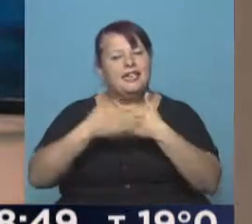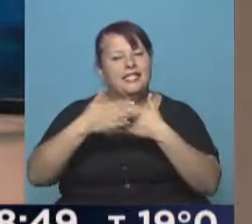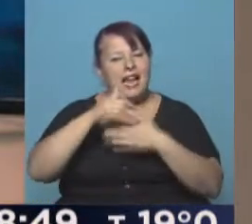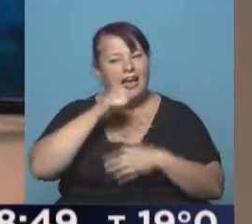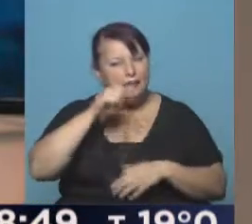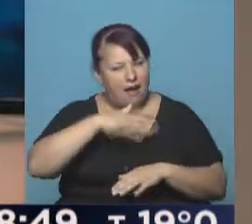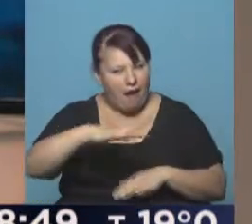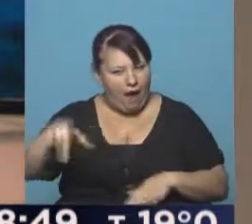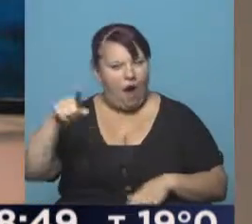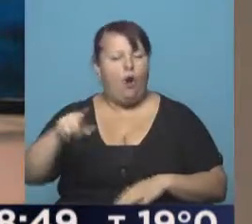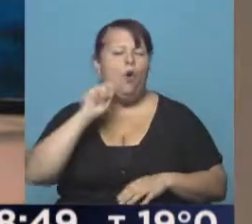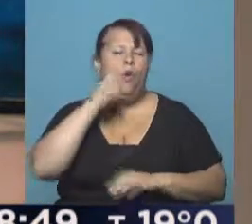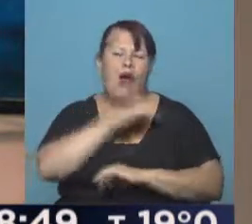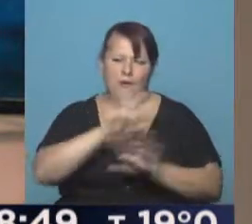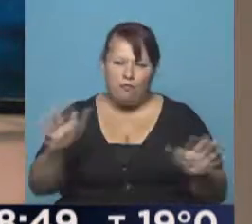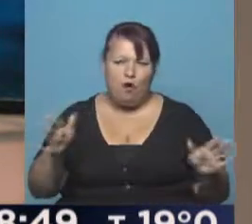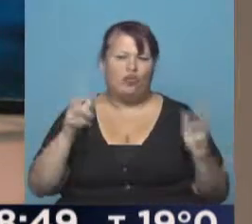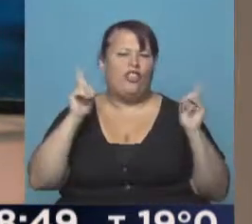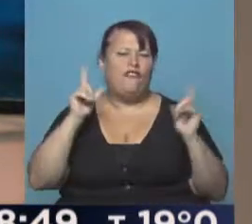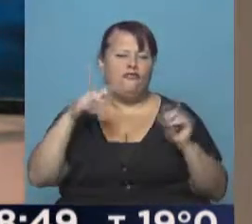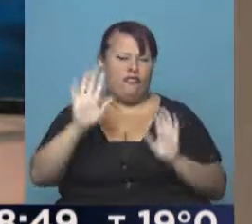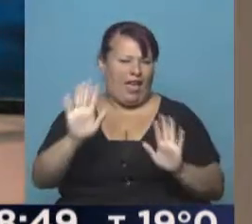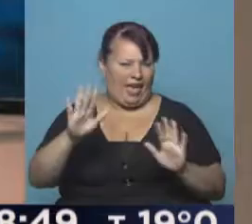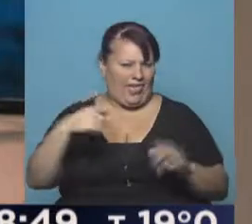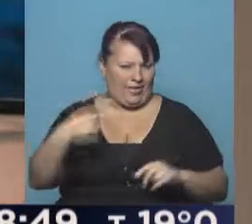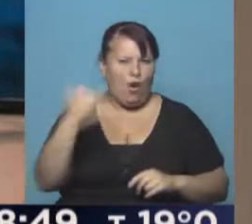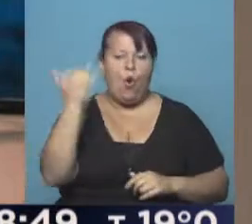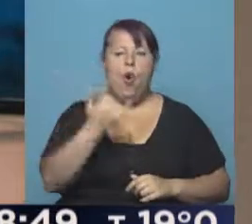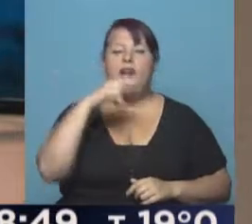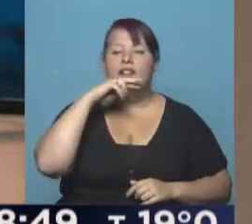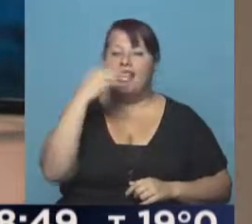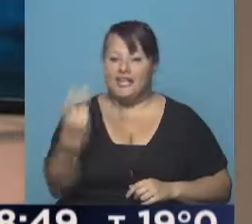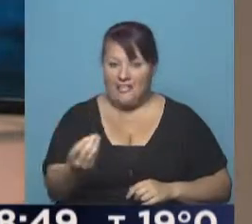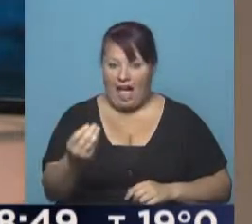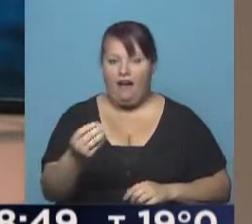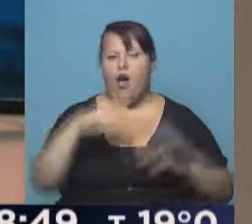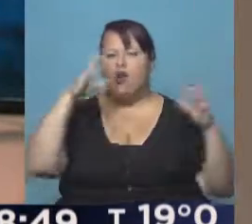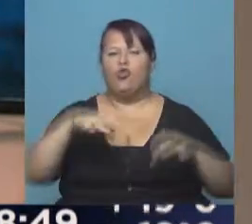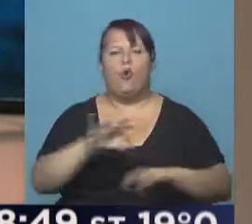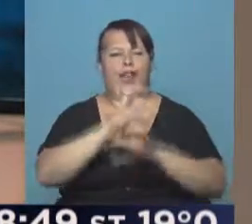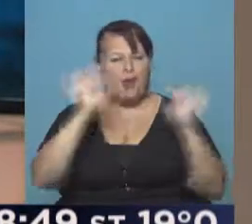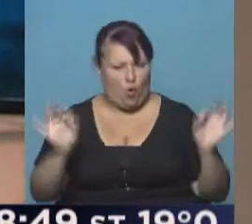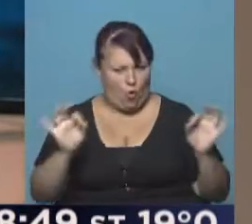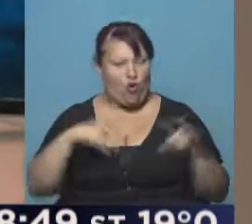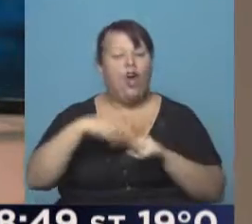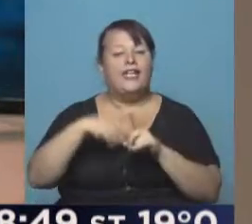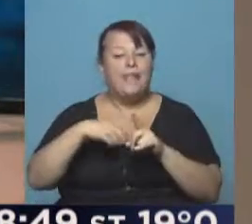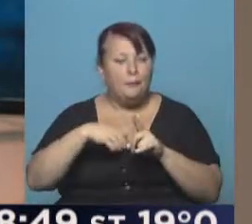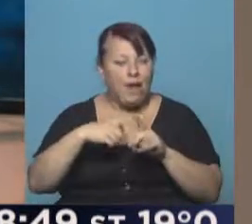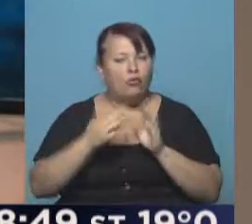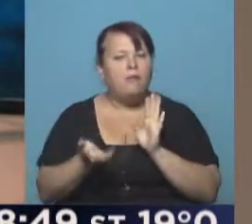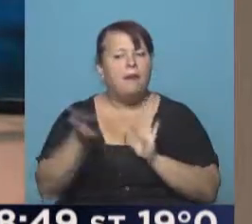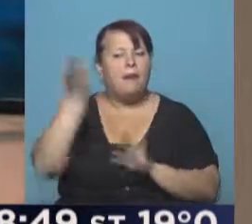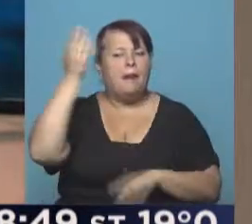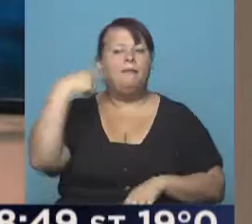la costa. Un lugar lindísimo para pasar unos días. Jueves, viernes, sábado, nada de lluvia. La temperatura en